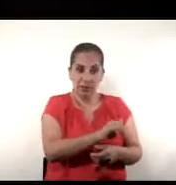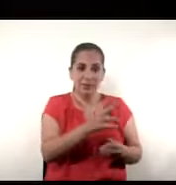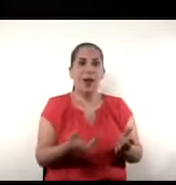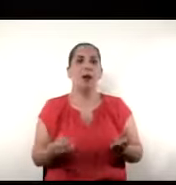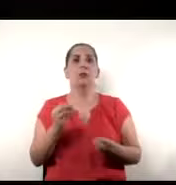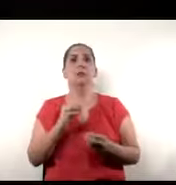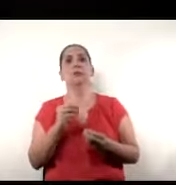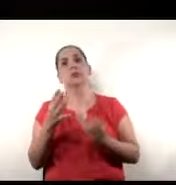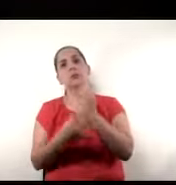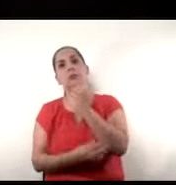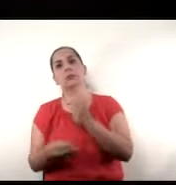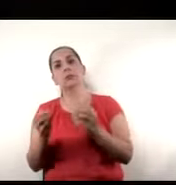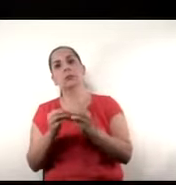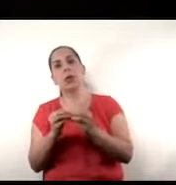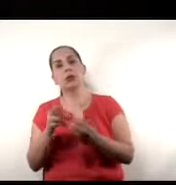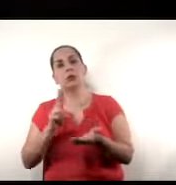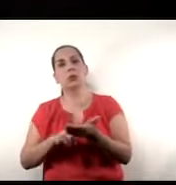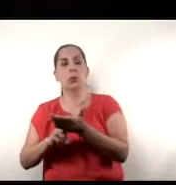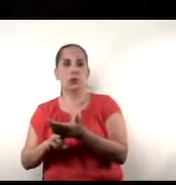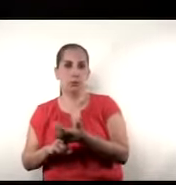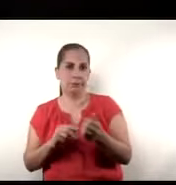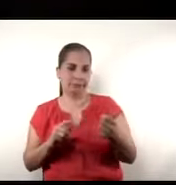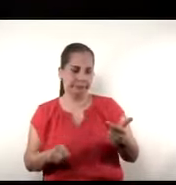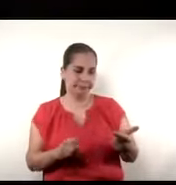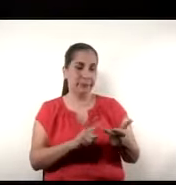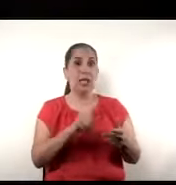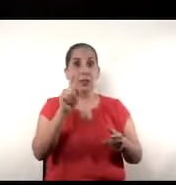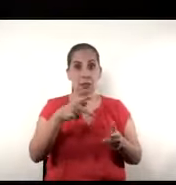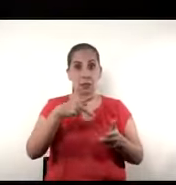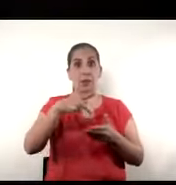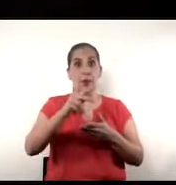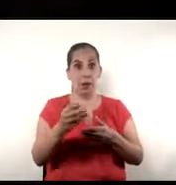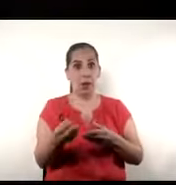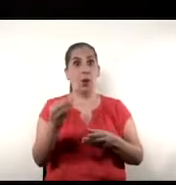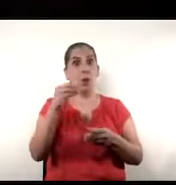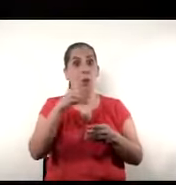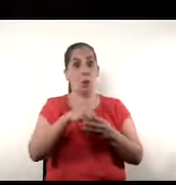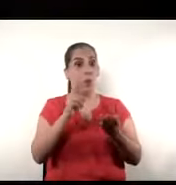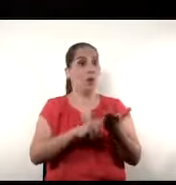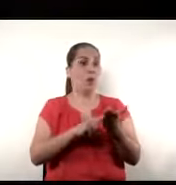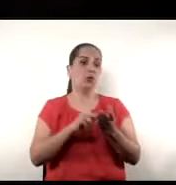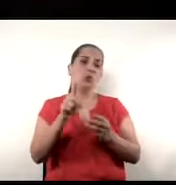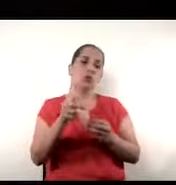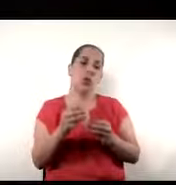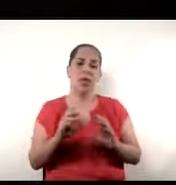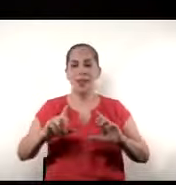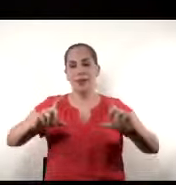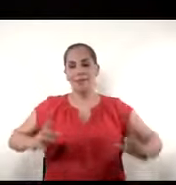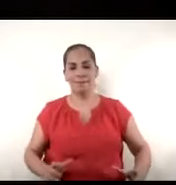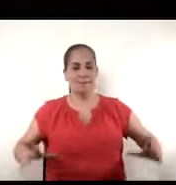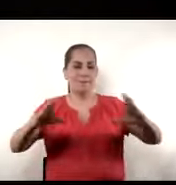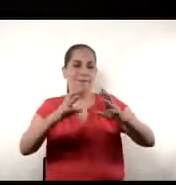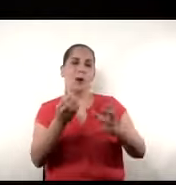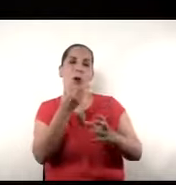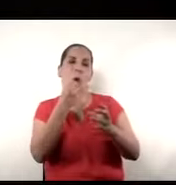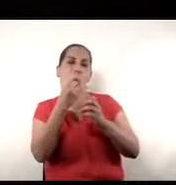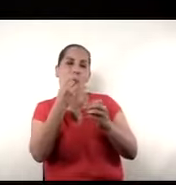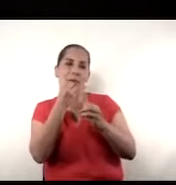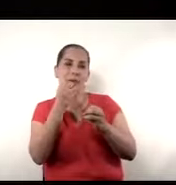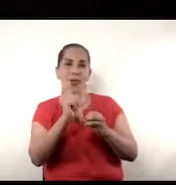encareció. Un impuesto a los concentrados. Entonces, si usted los chinea y no los manda a